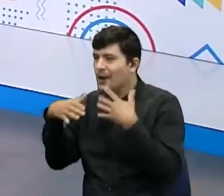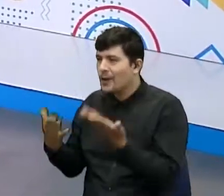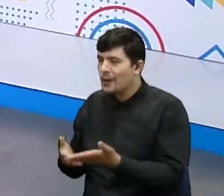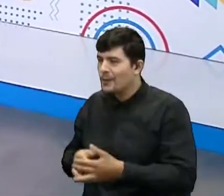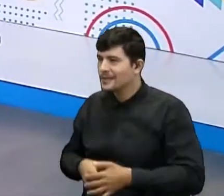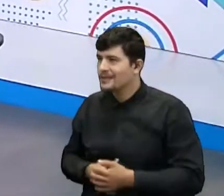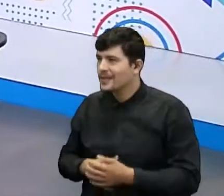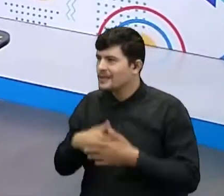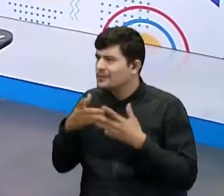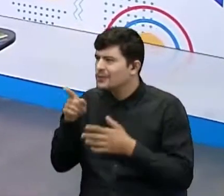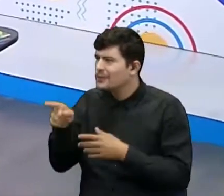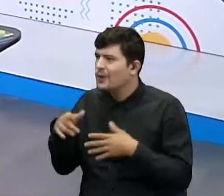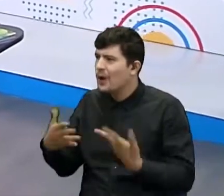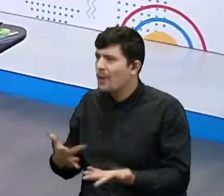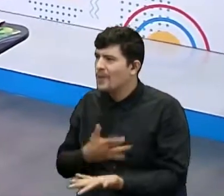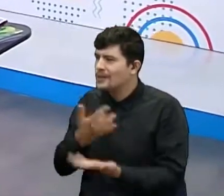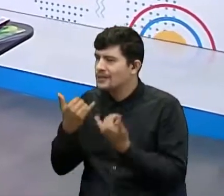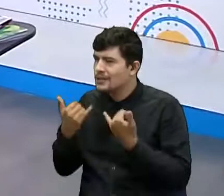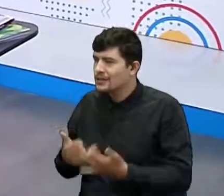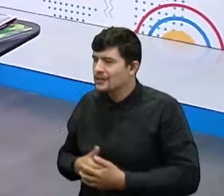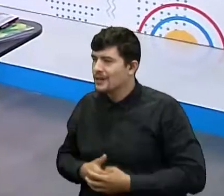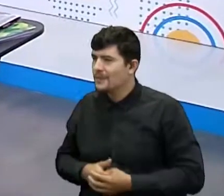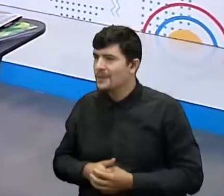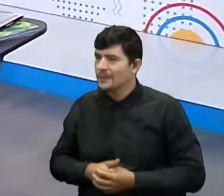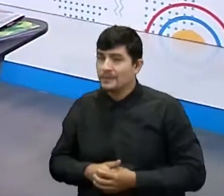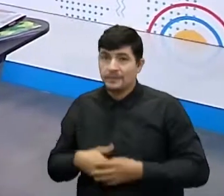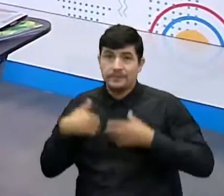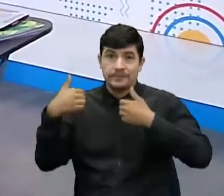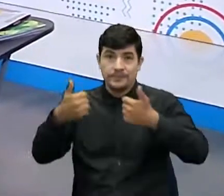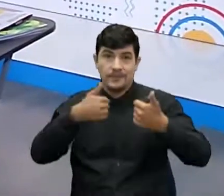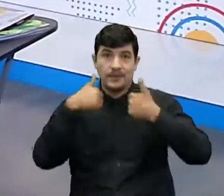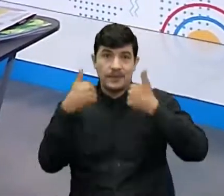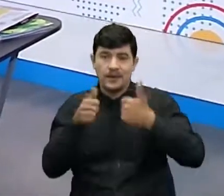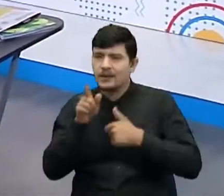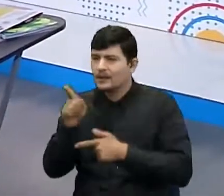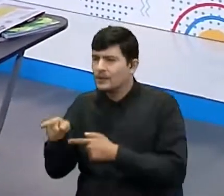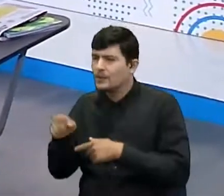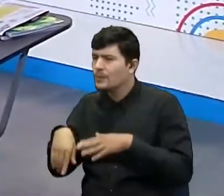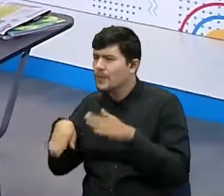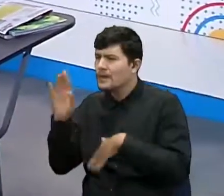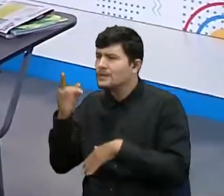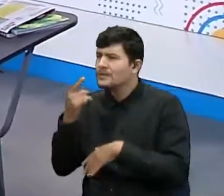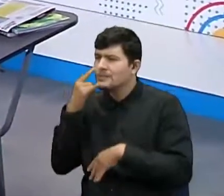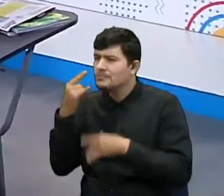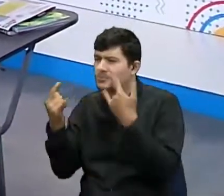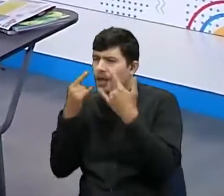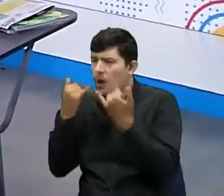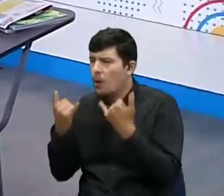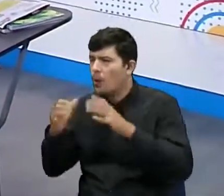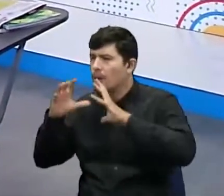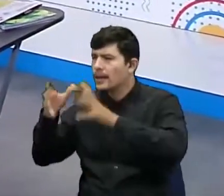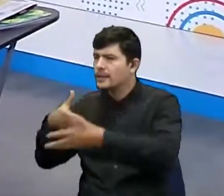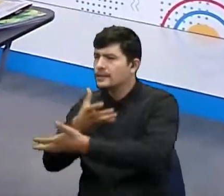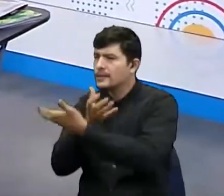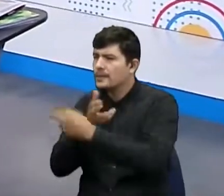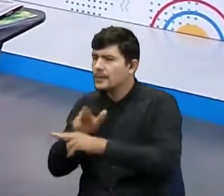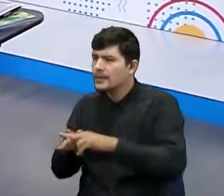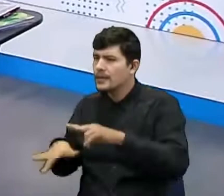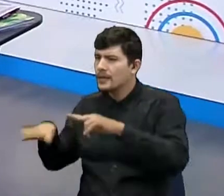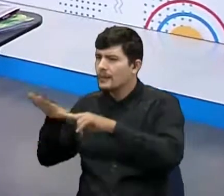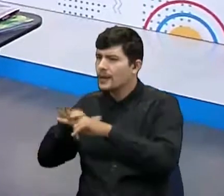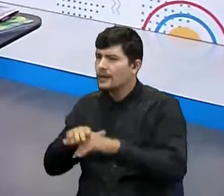estás? ¿Cómo te sientes El día de hoy? Bien ¿Qué es lo que más Le ha gustado De la clase De ciencias naturales?